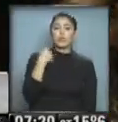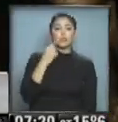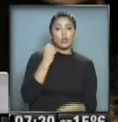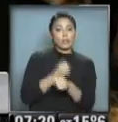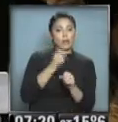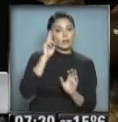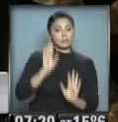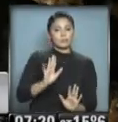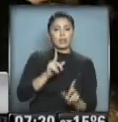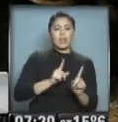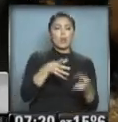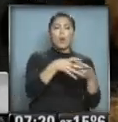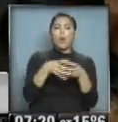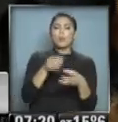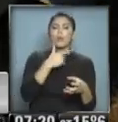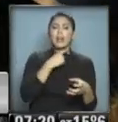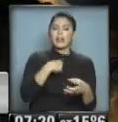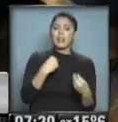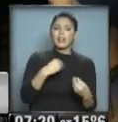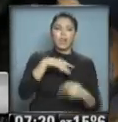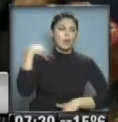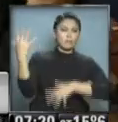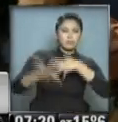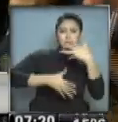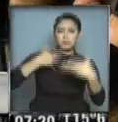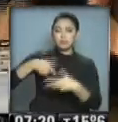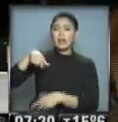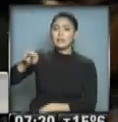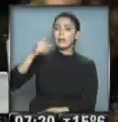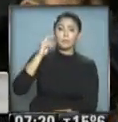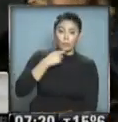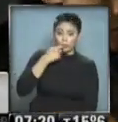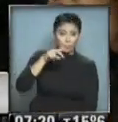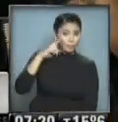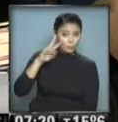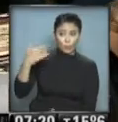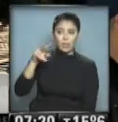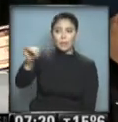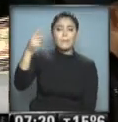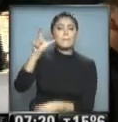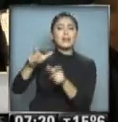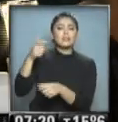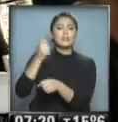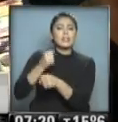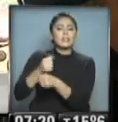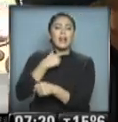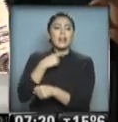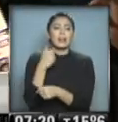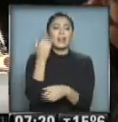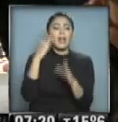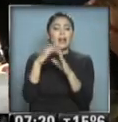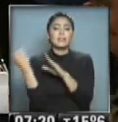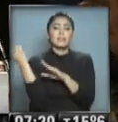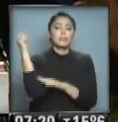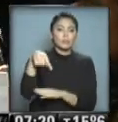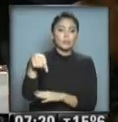grupos malintencionados lo que querían es trasladar el caos a donde están cientos y cientos, como ustedes pueden ver, cientos y cientos de trabajadores queriendo volver a su hogar, y